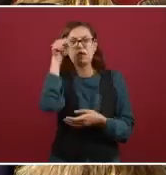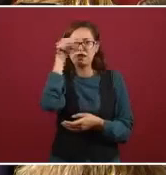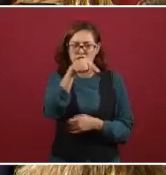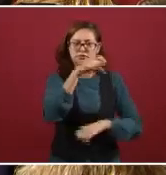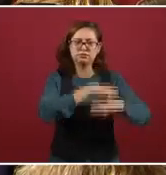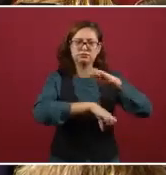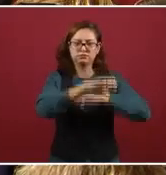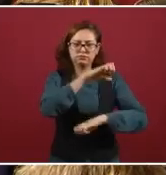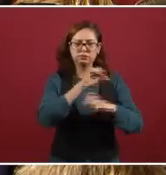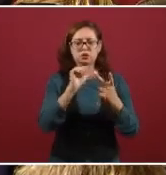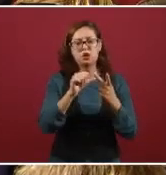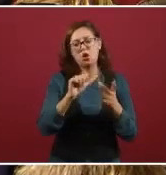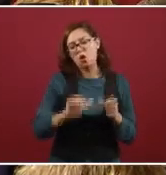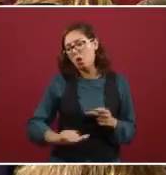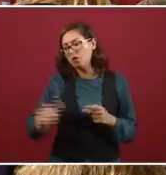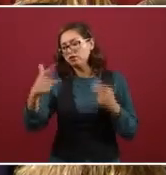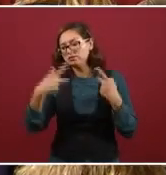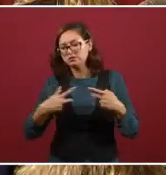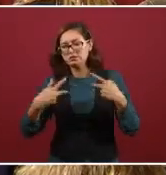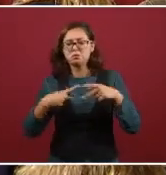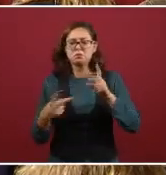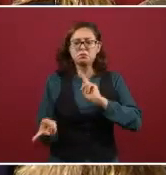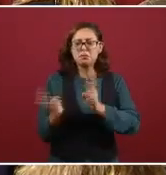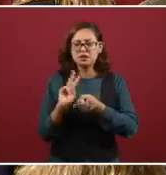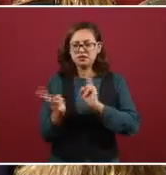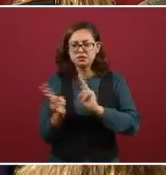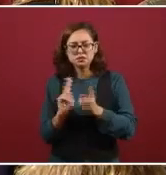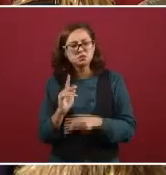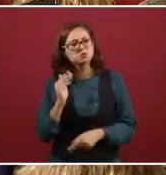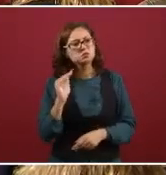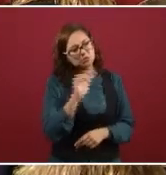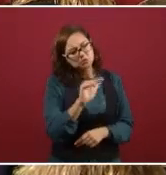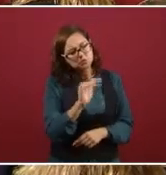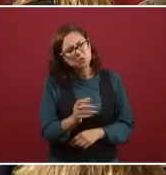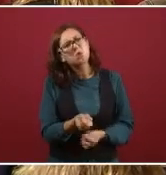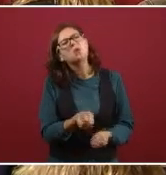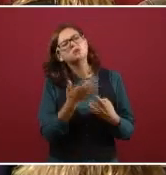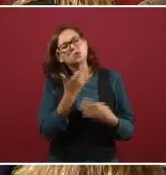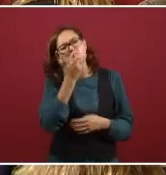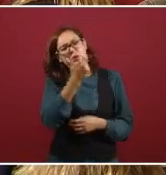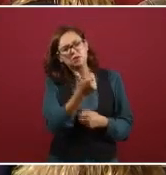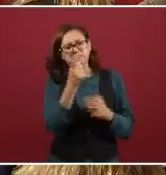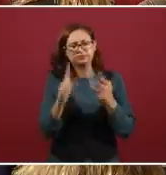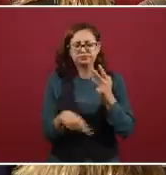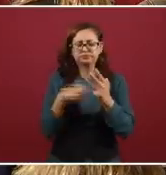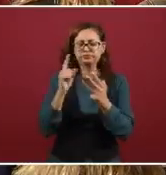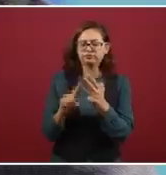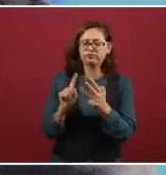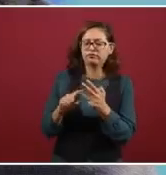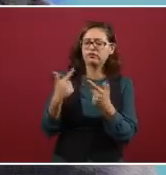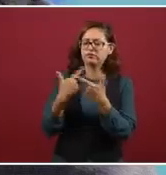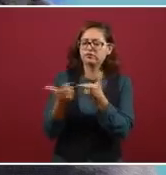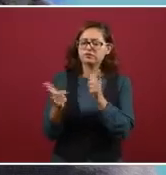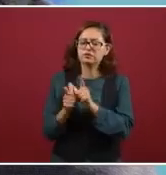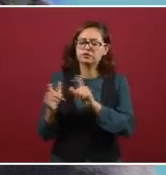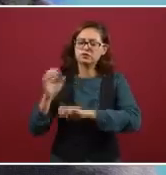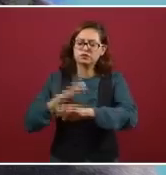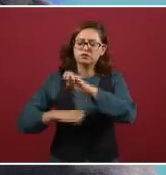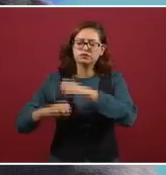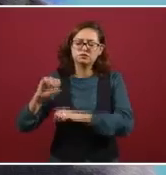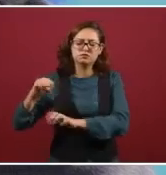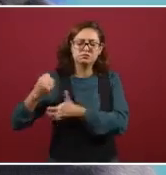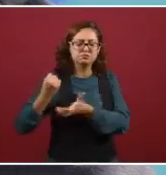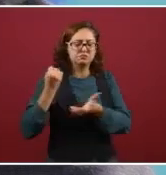algunos vecinos de la zona se han acercado para pedir información. Y un tercero son los grupos de inversionistas que también han